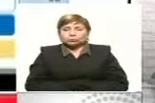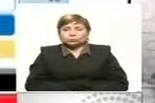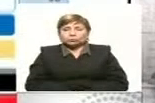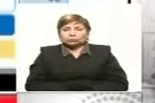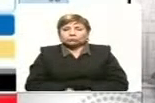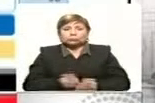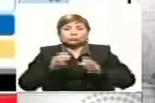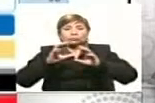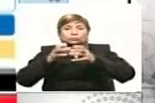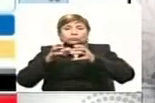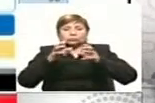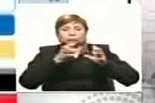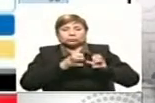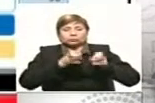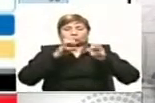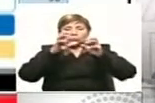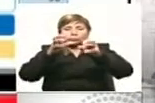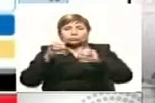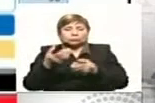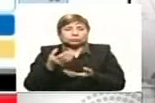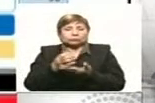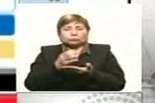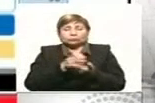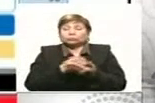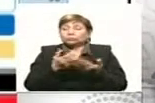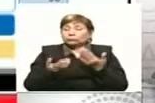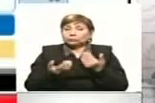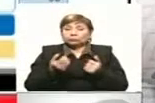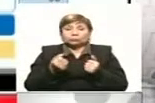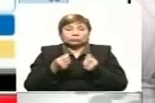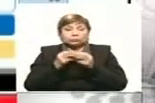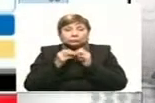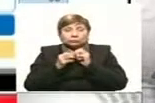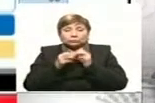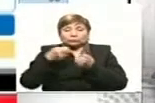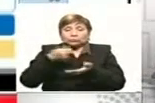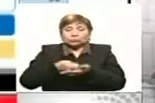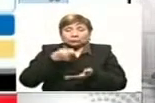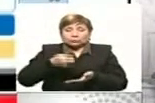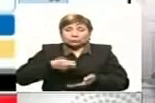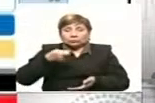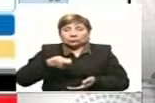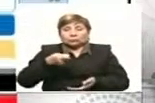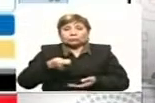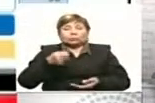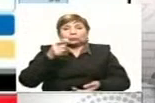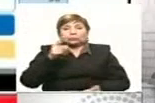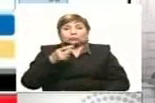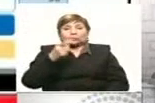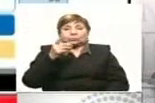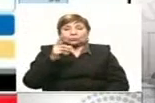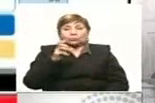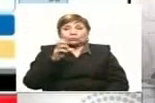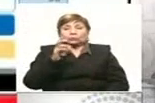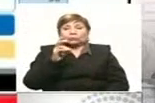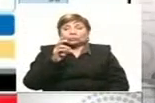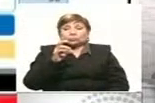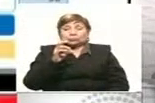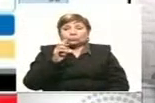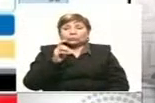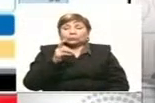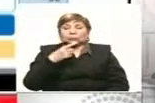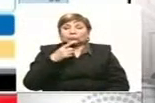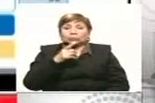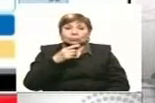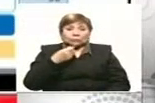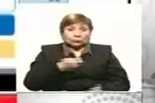los distintos establecimientos de salud, las IPRES, en mantenimiento, alquileres, servicios, por 1.163 millones.